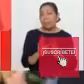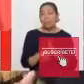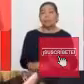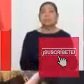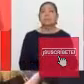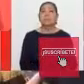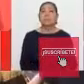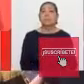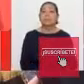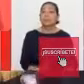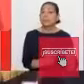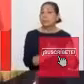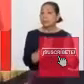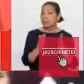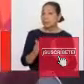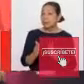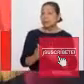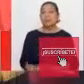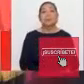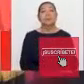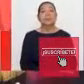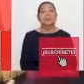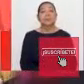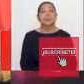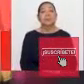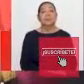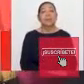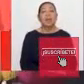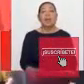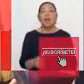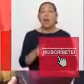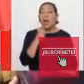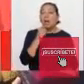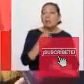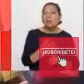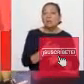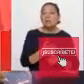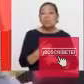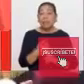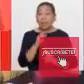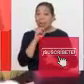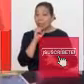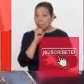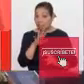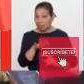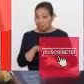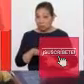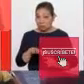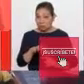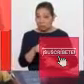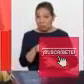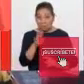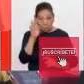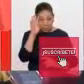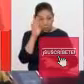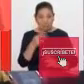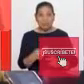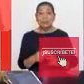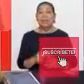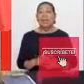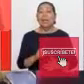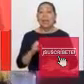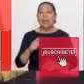ahora vamos a pasar respecto al paradero de los secuestradores. Se menciona, y ustedes mismos lo han mencionado, el nombre de